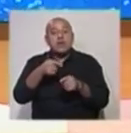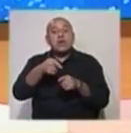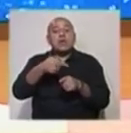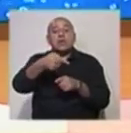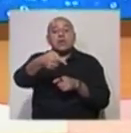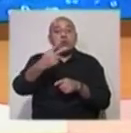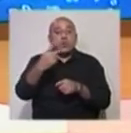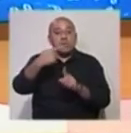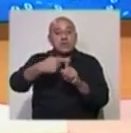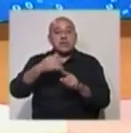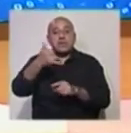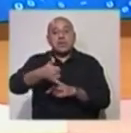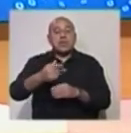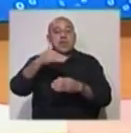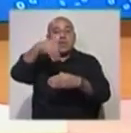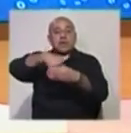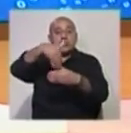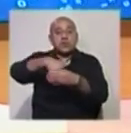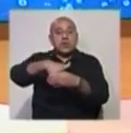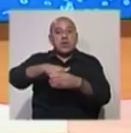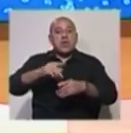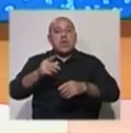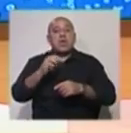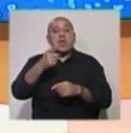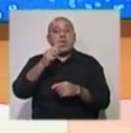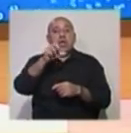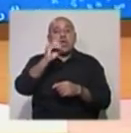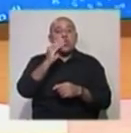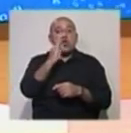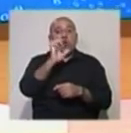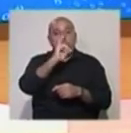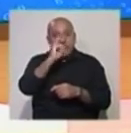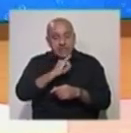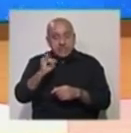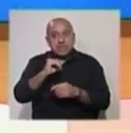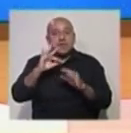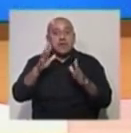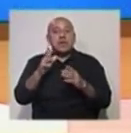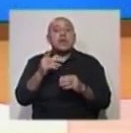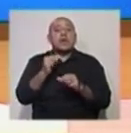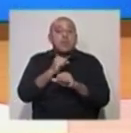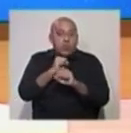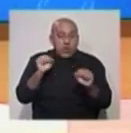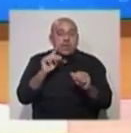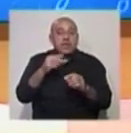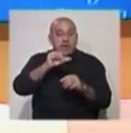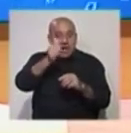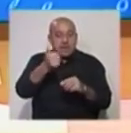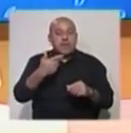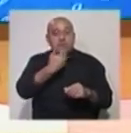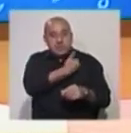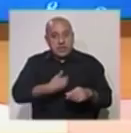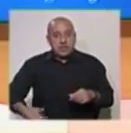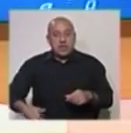2 meses... y el candidato favorito es Andrés López Obrador, un candidato progresista, histórico, que